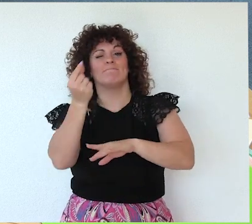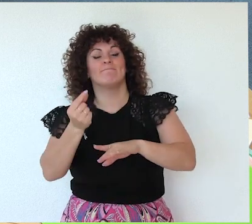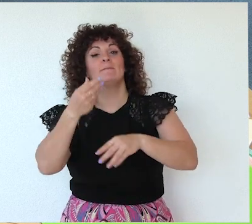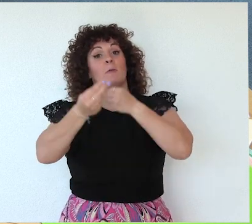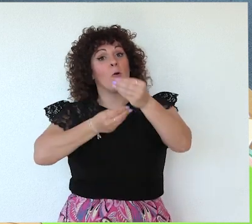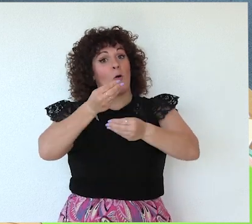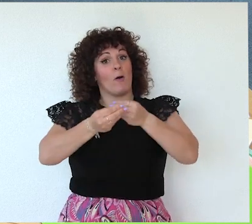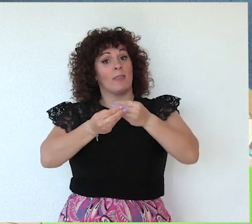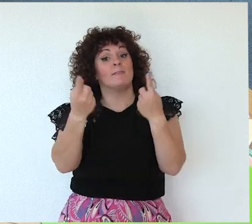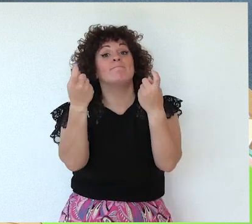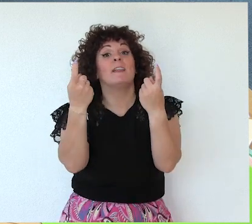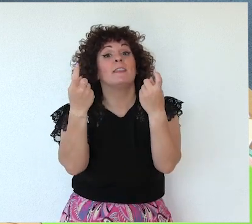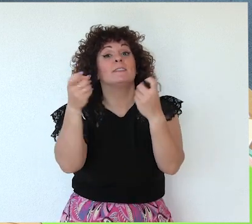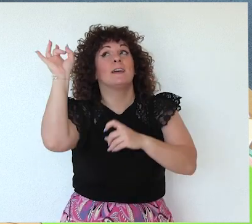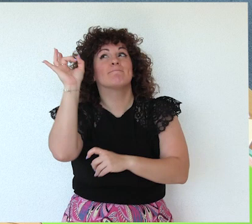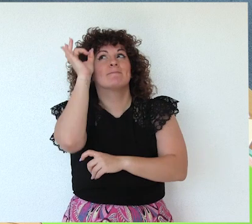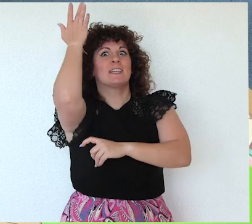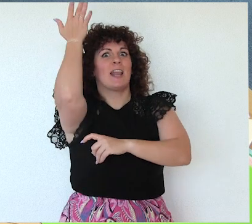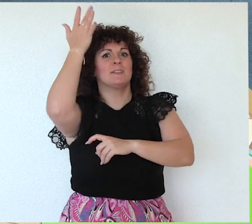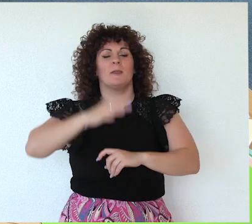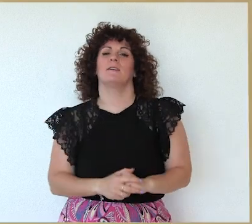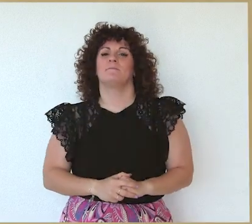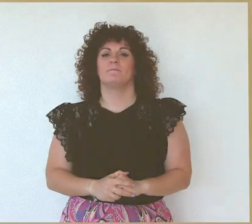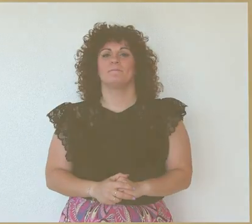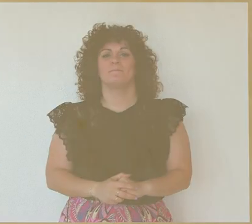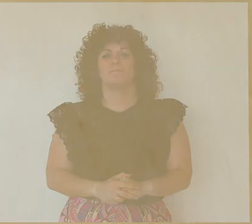dibujo. Hay que ser creativos.